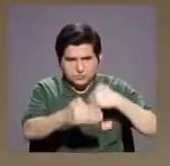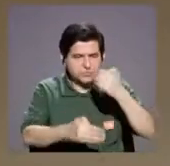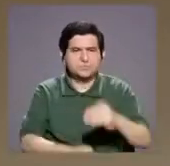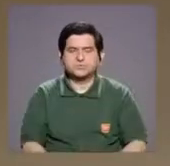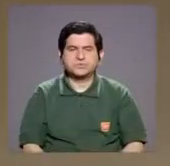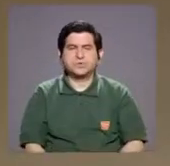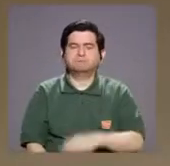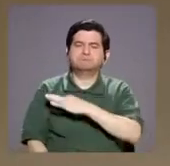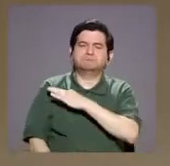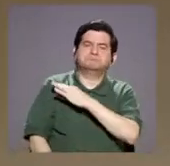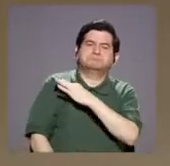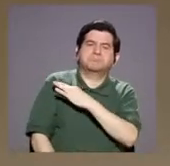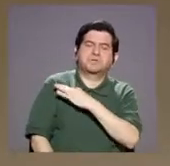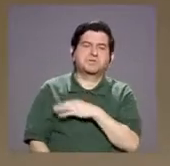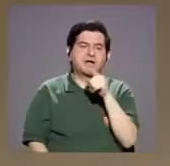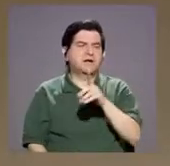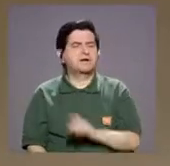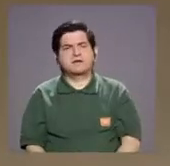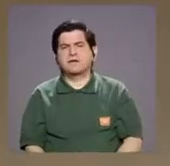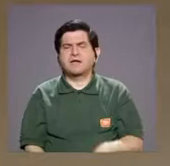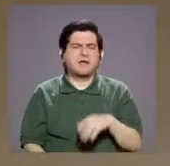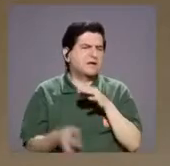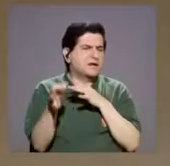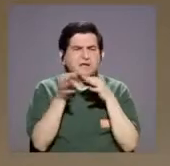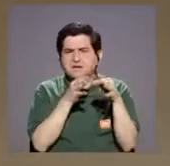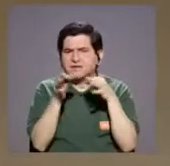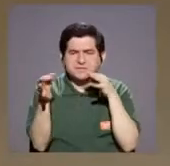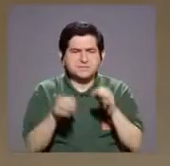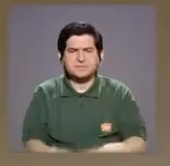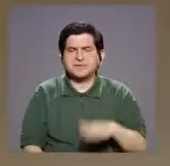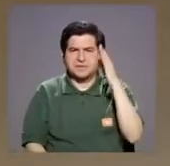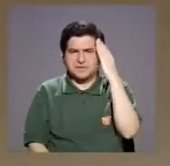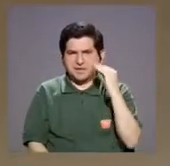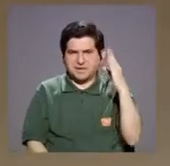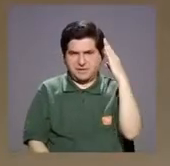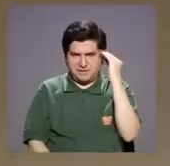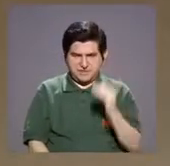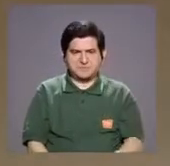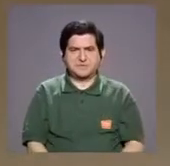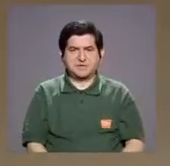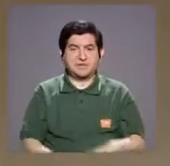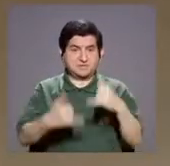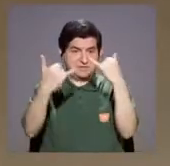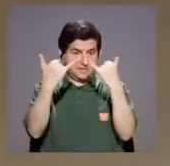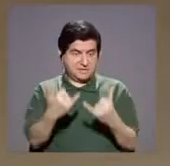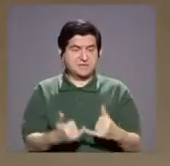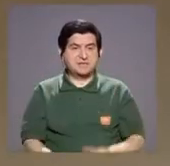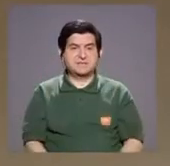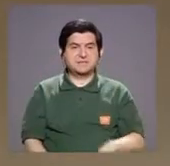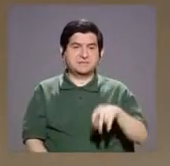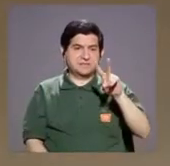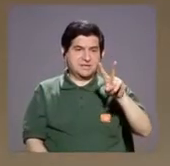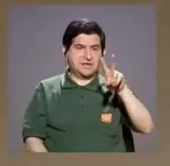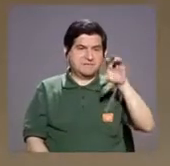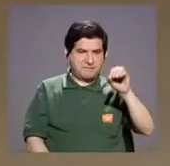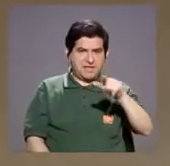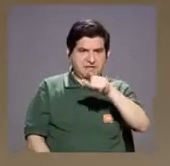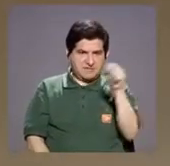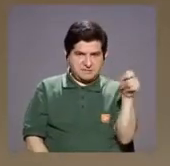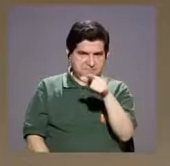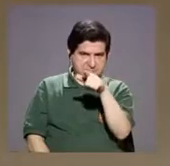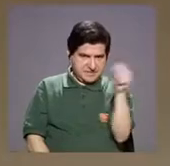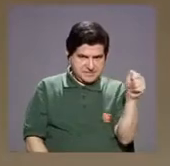y lo hemos invitado para que nos cuenta de sus experiencias de estos 20 meses y